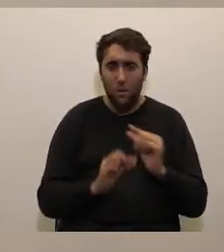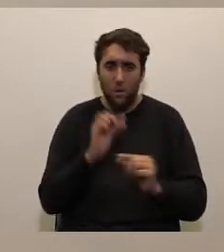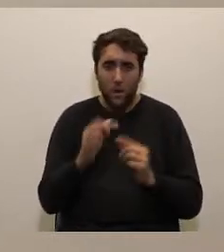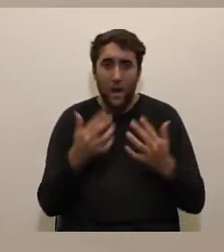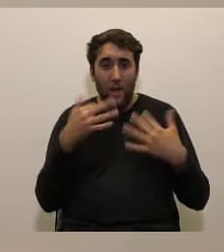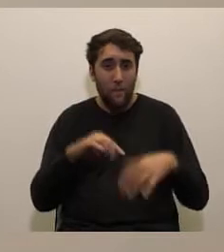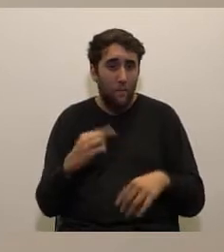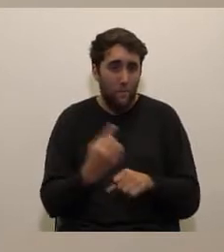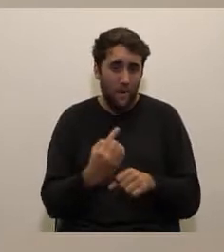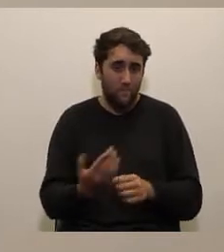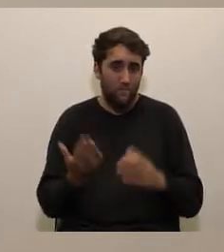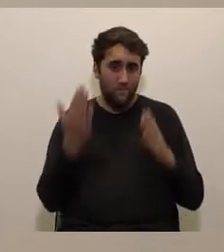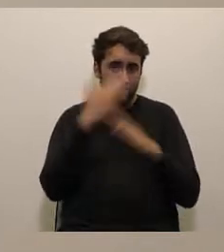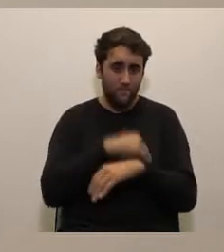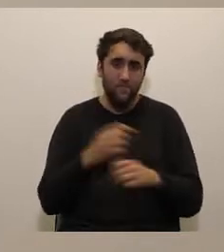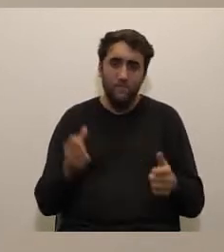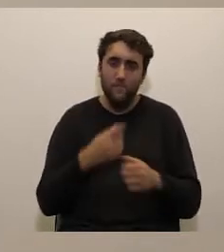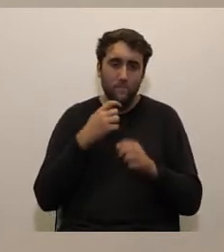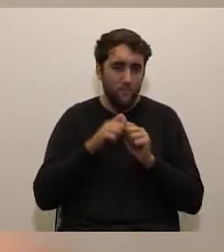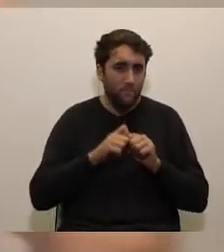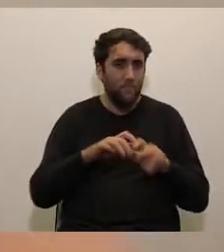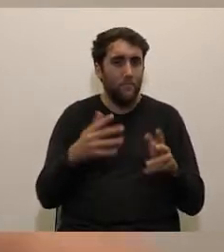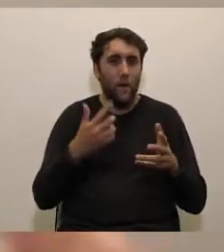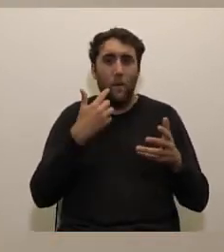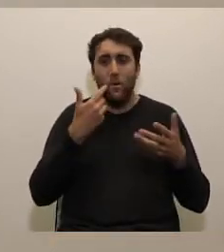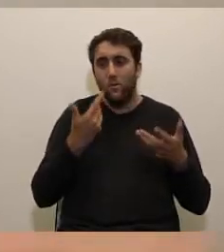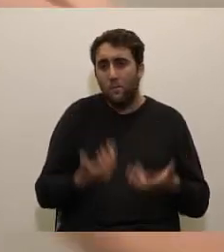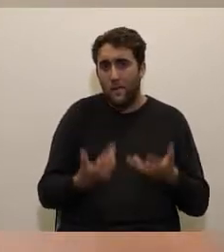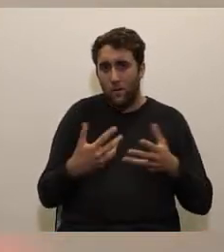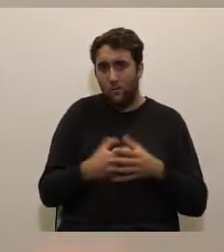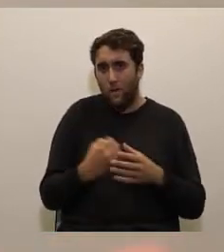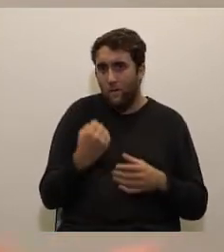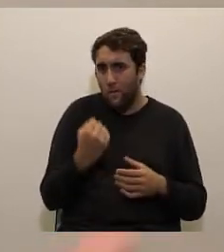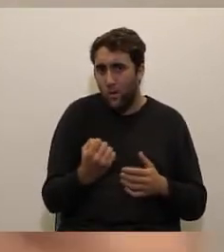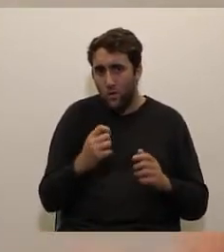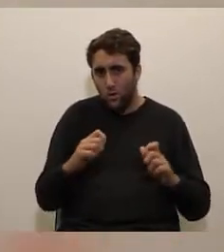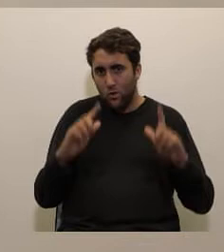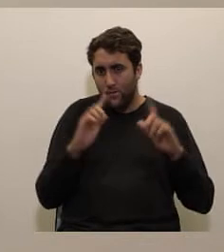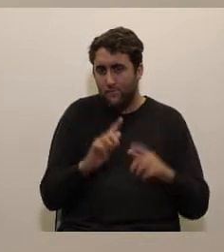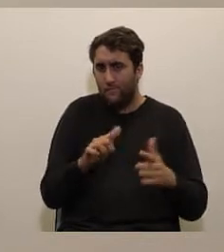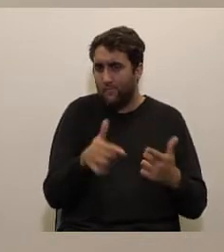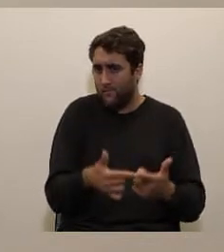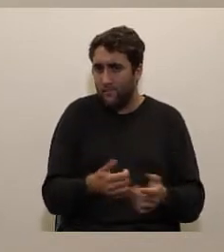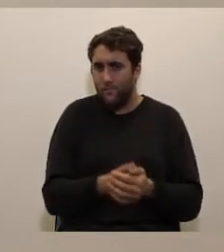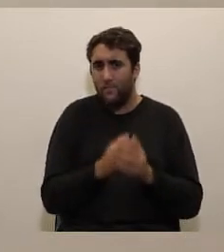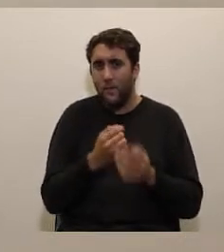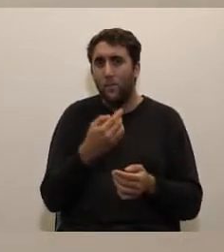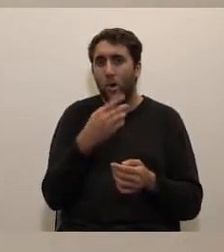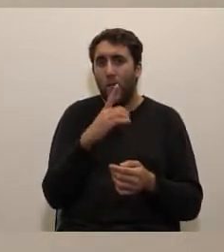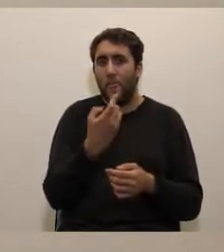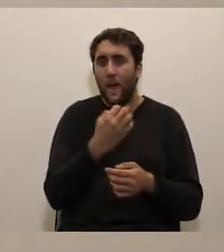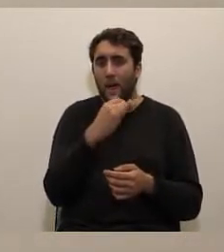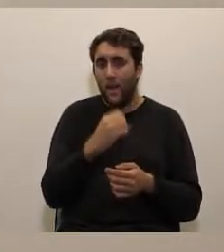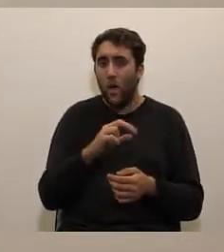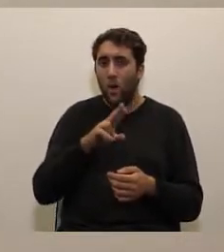tenemos estructura, digamos, y peso de grupo para poder llevar adelante. Ya ven que Data Wisi